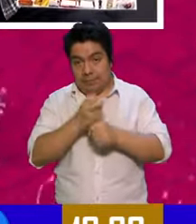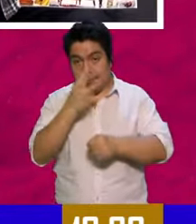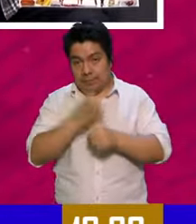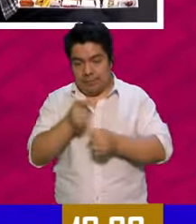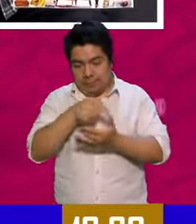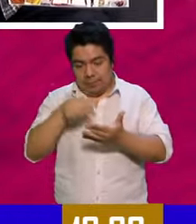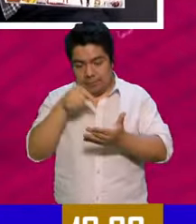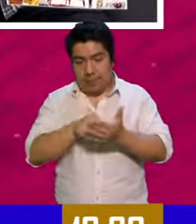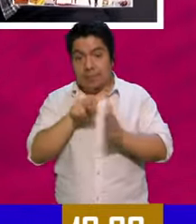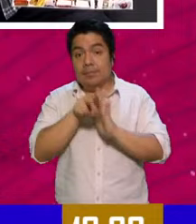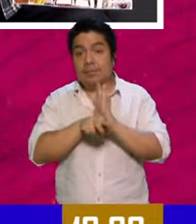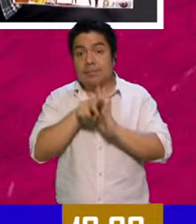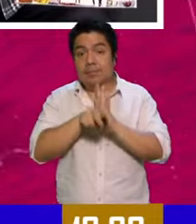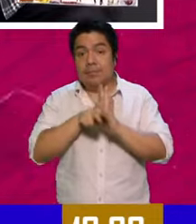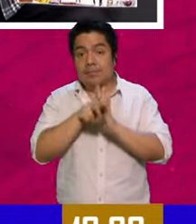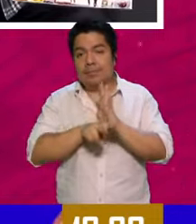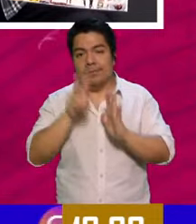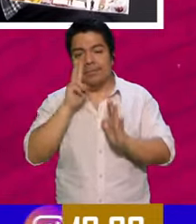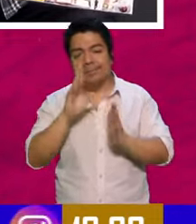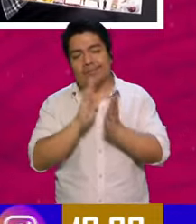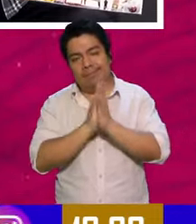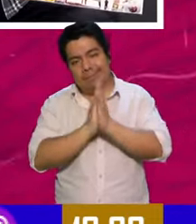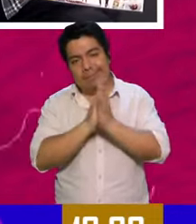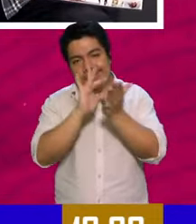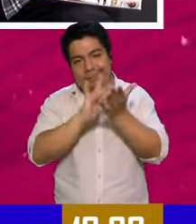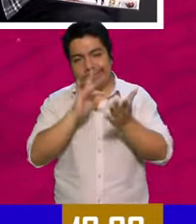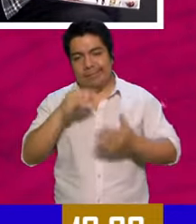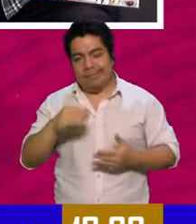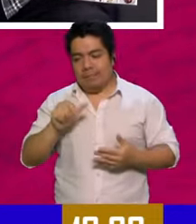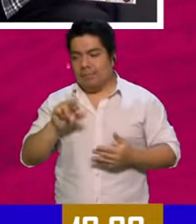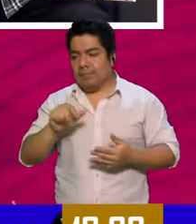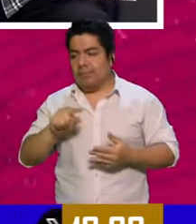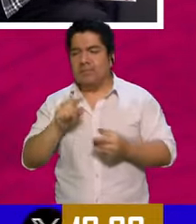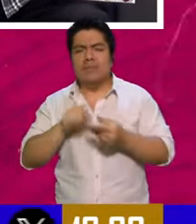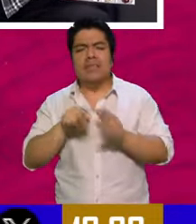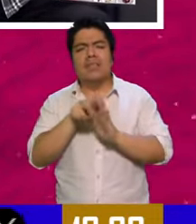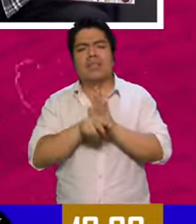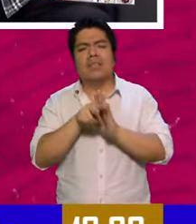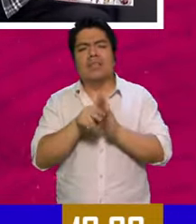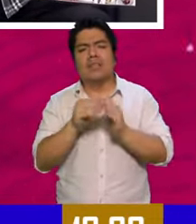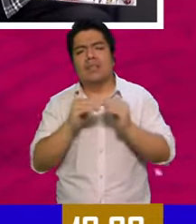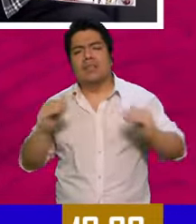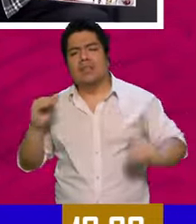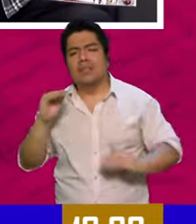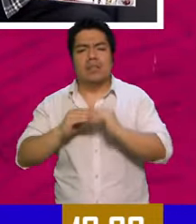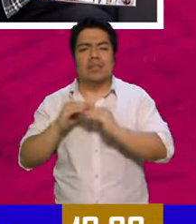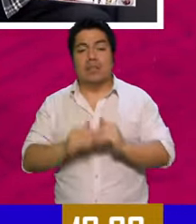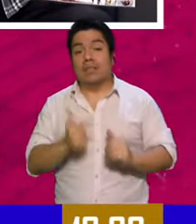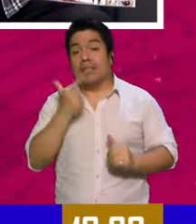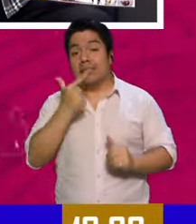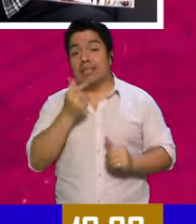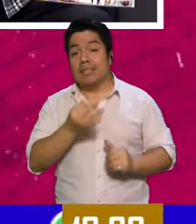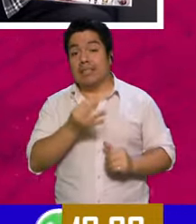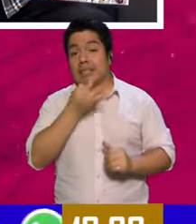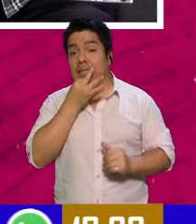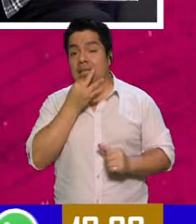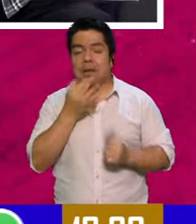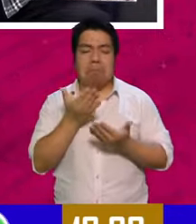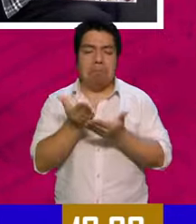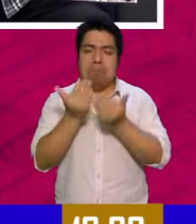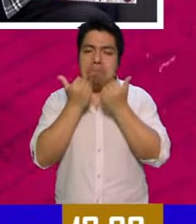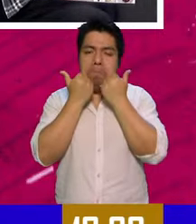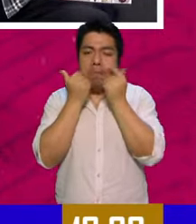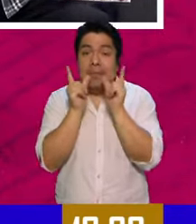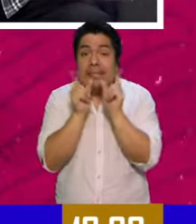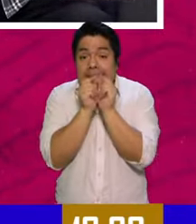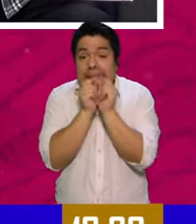videos, eso sería espectacular. Muchas gracias, Mariana. ¿Cuánto tiempo es el video? ¿Cuánto tiempo máximo? Lo máximo de video son 7 minutos, pero háganlo lo más cortito